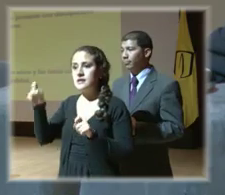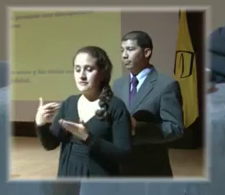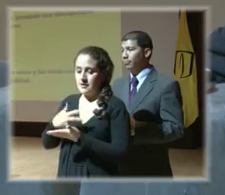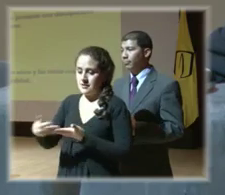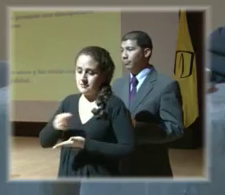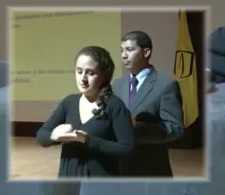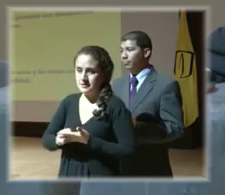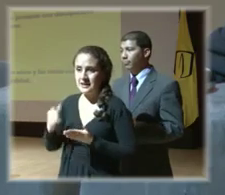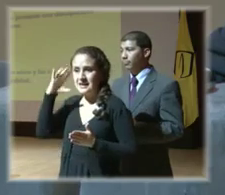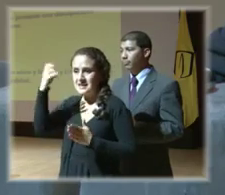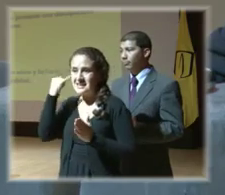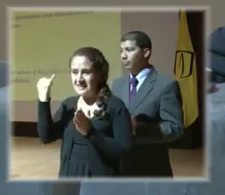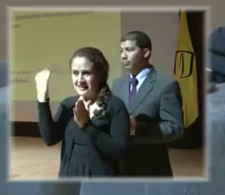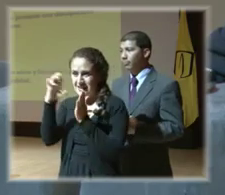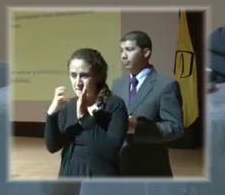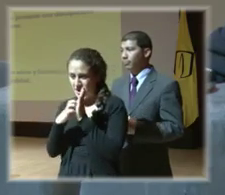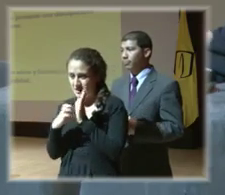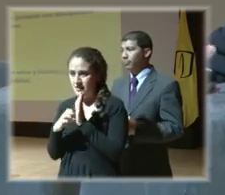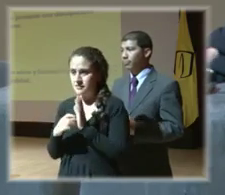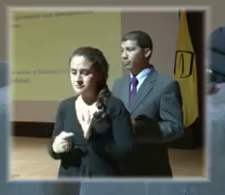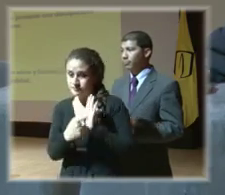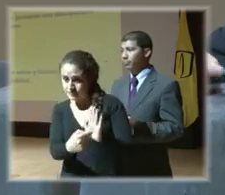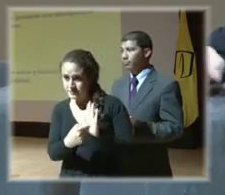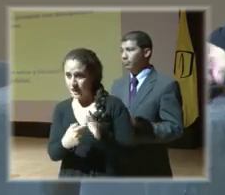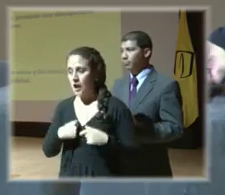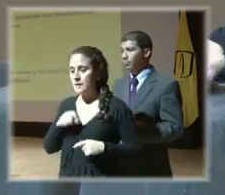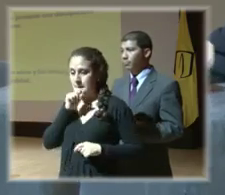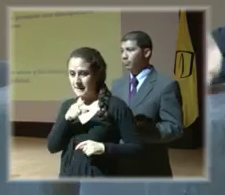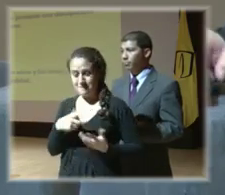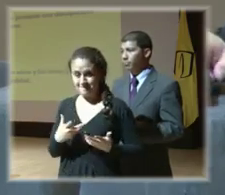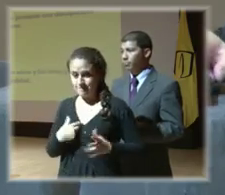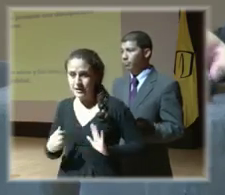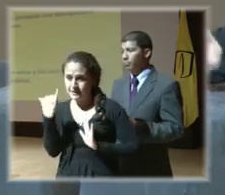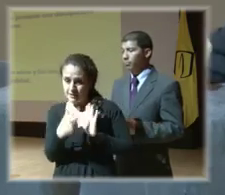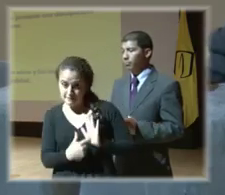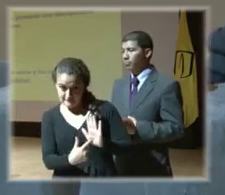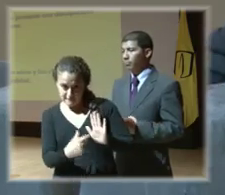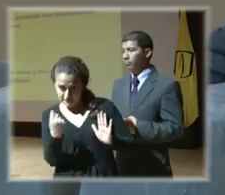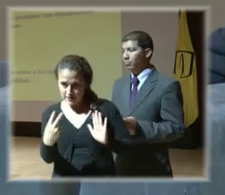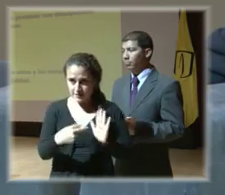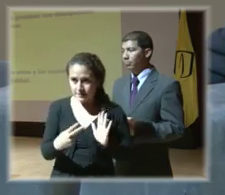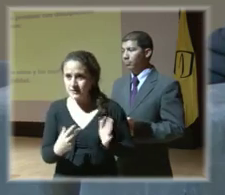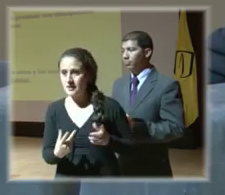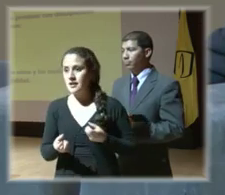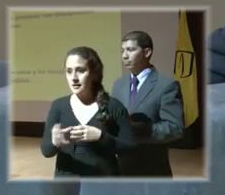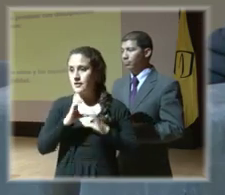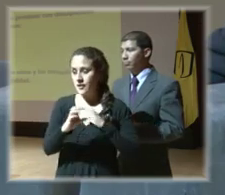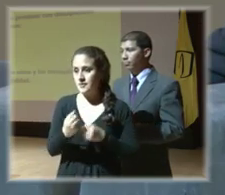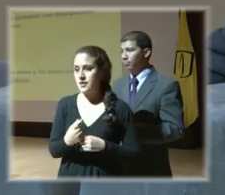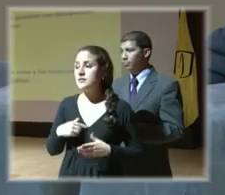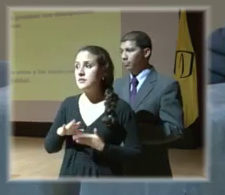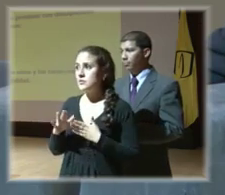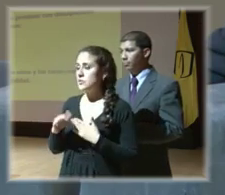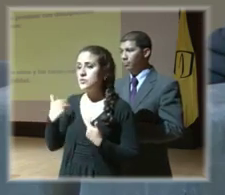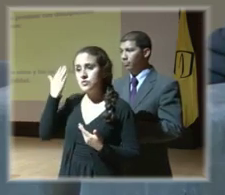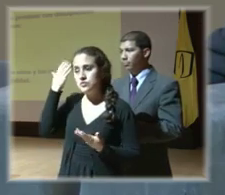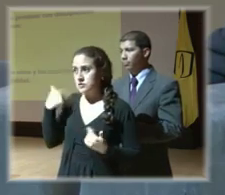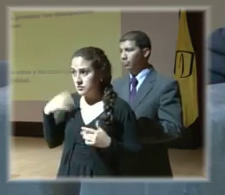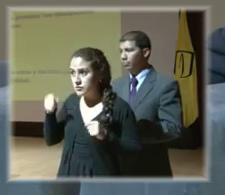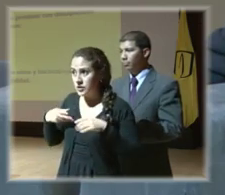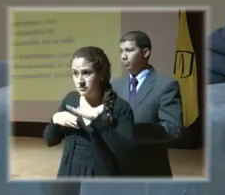con distintas imágenes que apoyen las preguntas que tú estás haciendo. Y entonces me decían, es que no sabemos si nos van a dejar